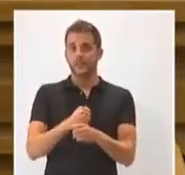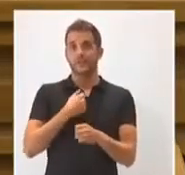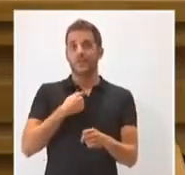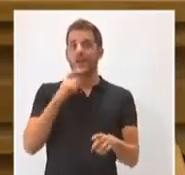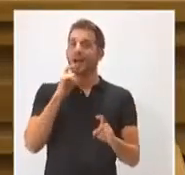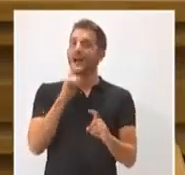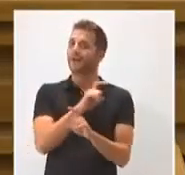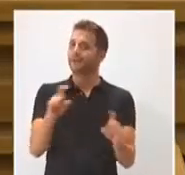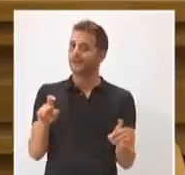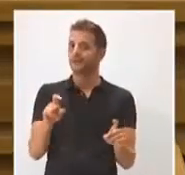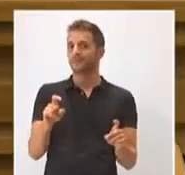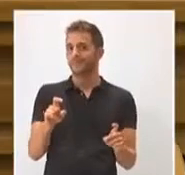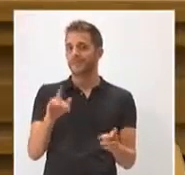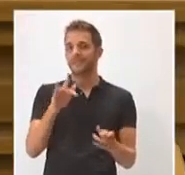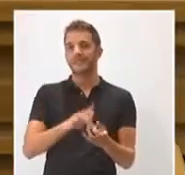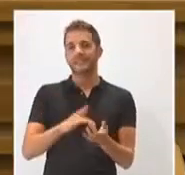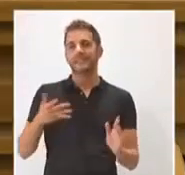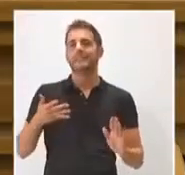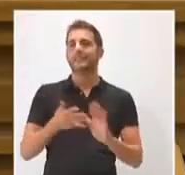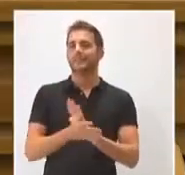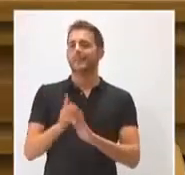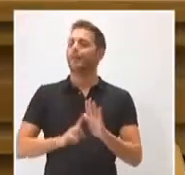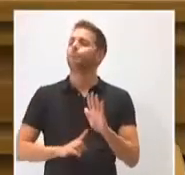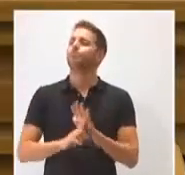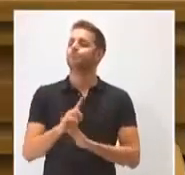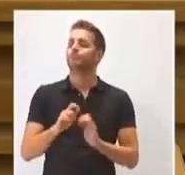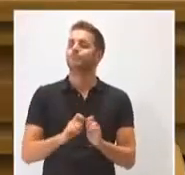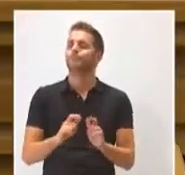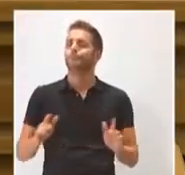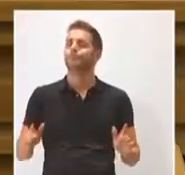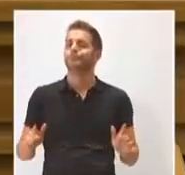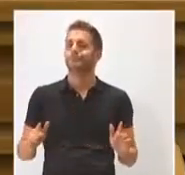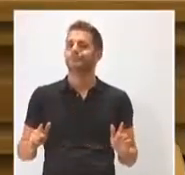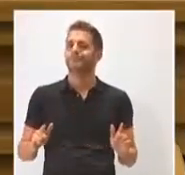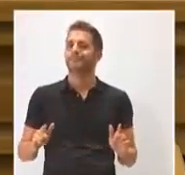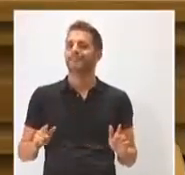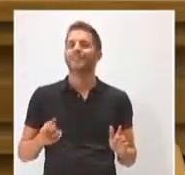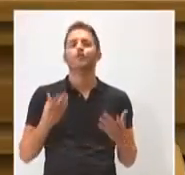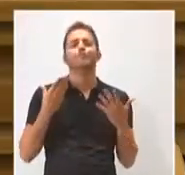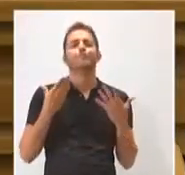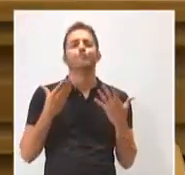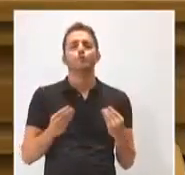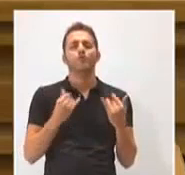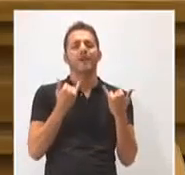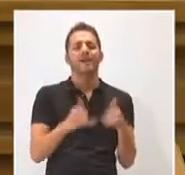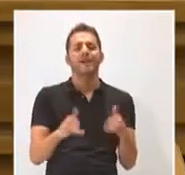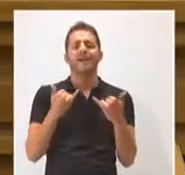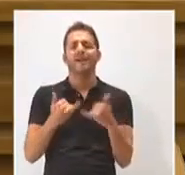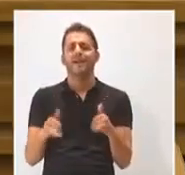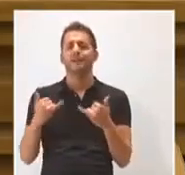que va a significar un resarcimiento porque va a haber cientos y cientos de actos culturales